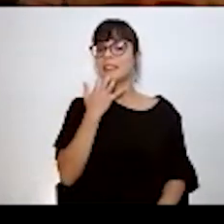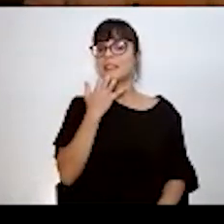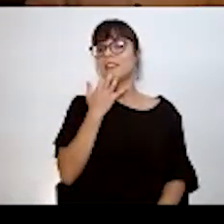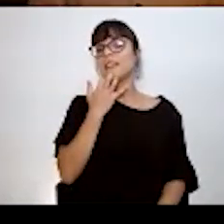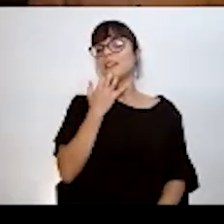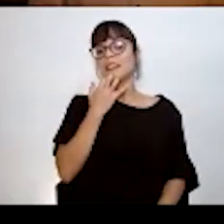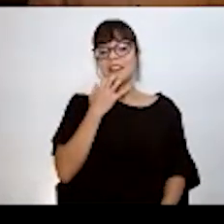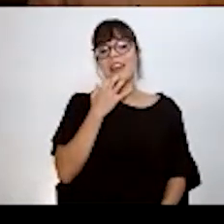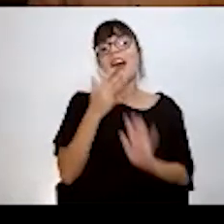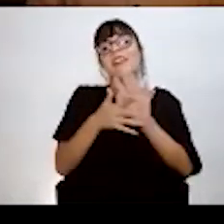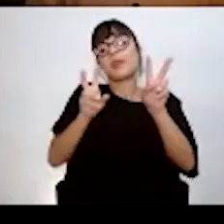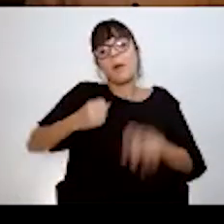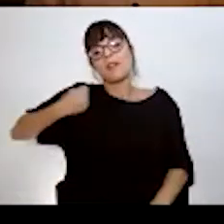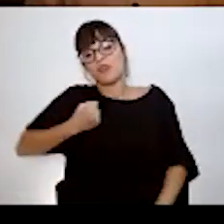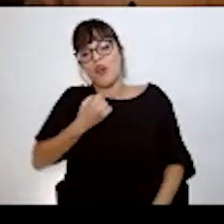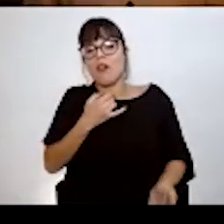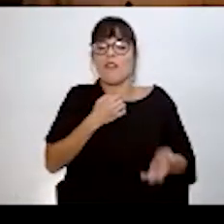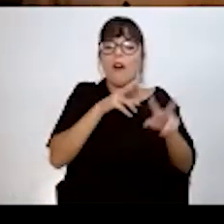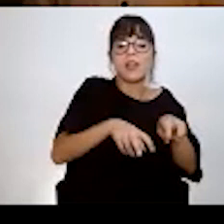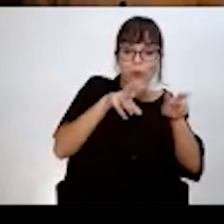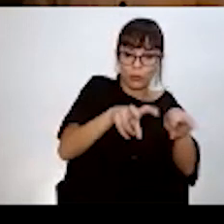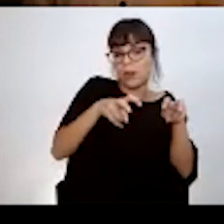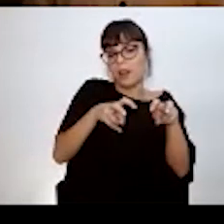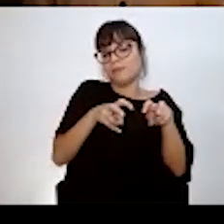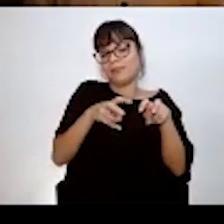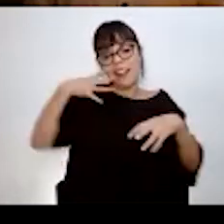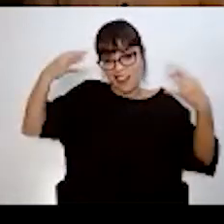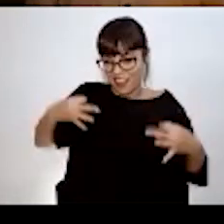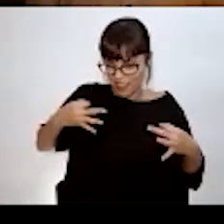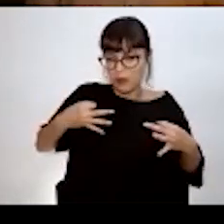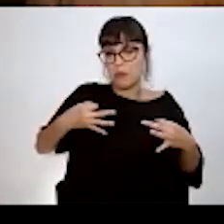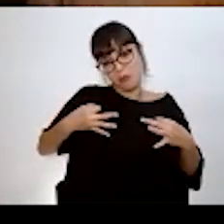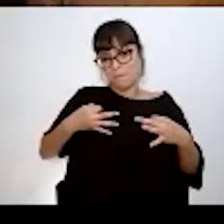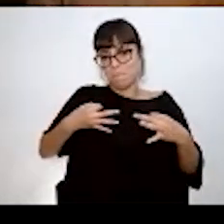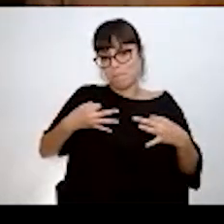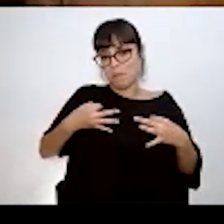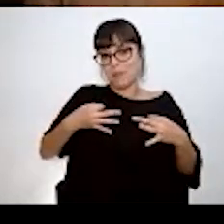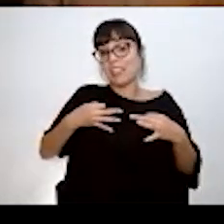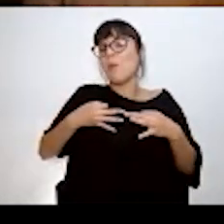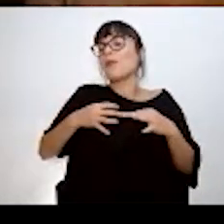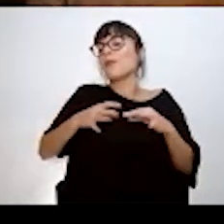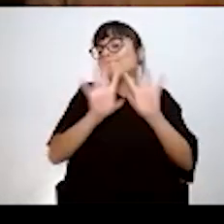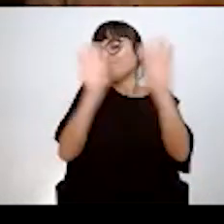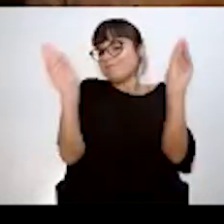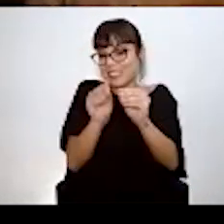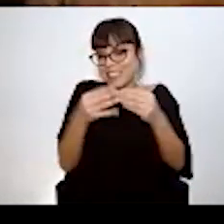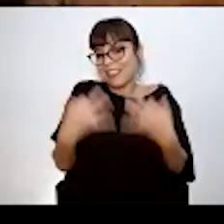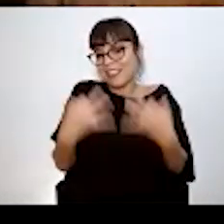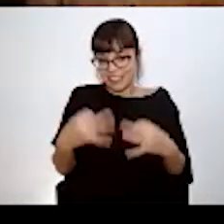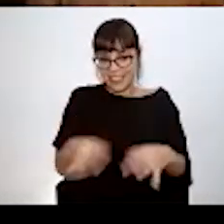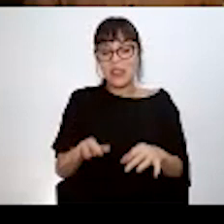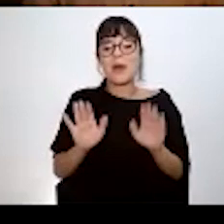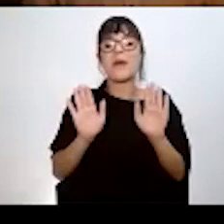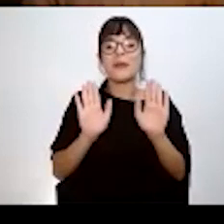una realidad mucho más compleja. Pero la mayor parte de estos asentamientos nos están hablando de un modelo agrícola y